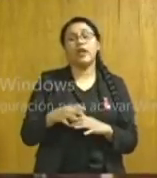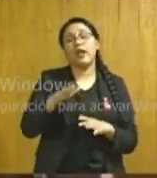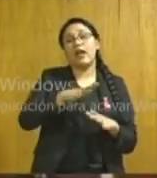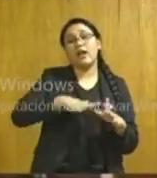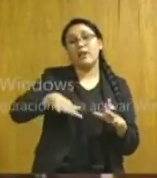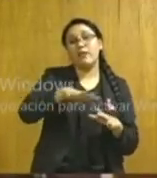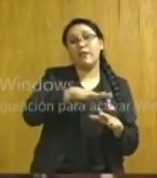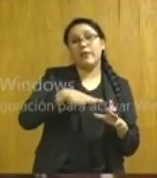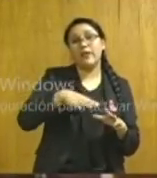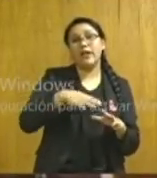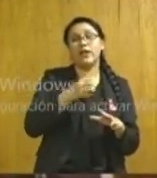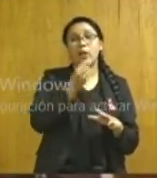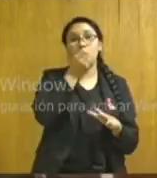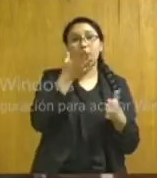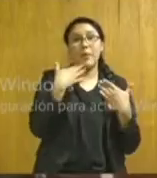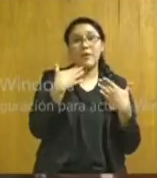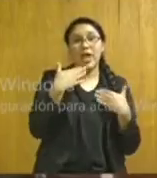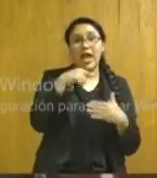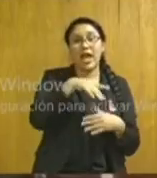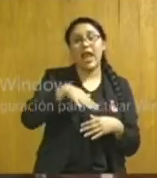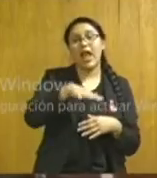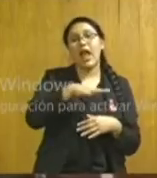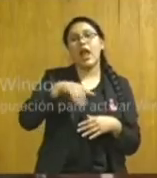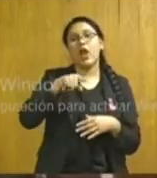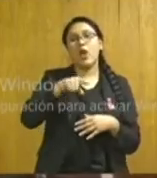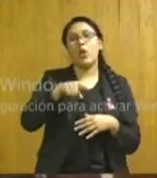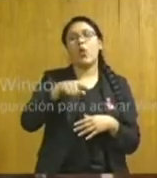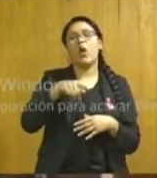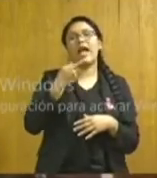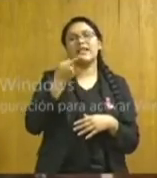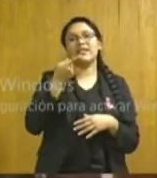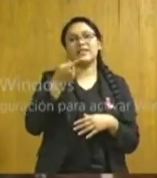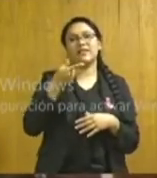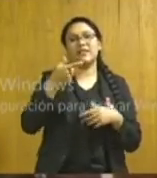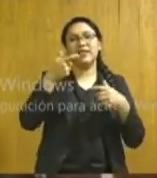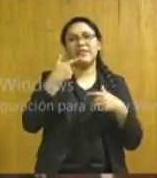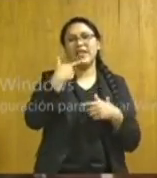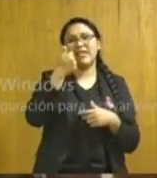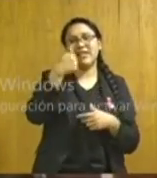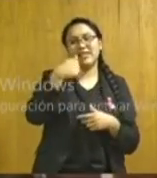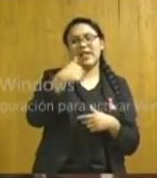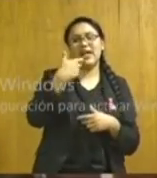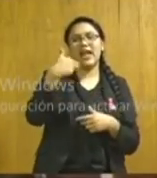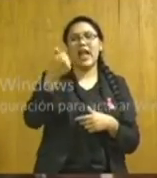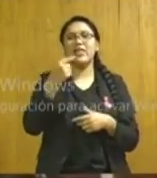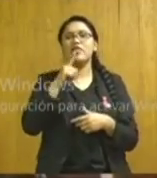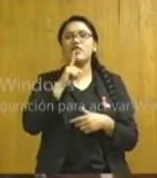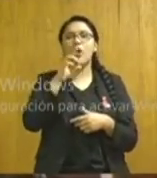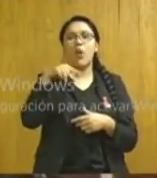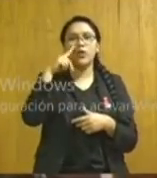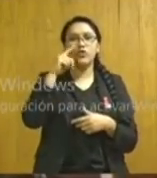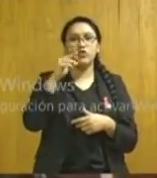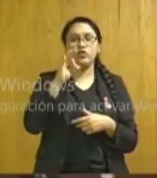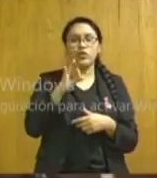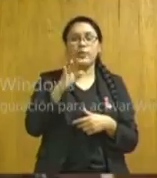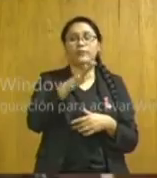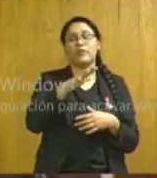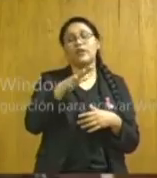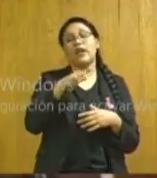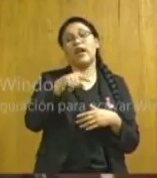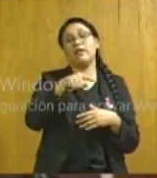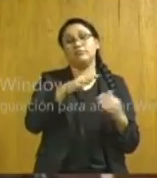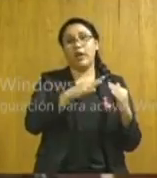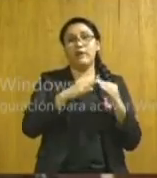Barrio Primavera, en la localidad, en el municipio de San Antonio, un barrio muy populoso y que de hecho